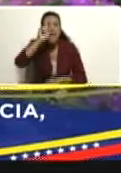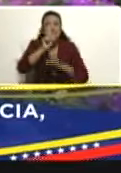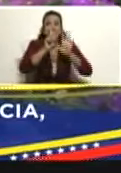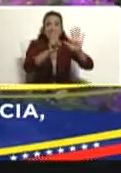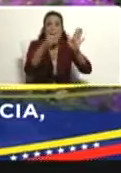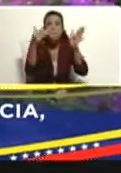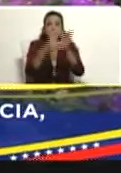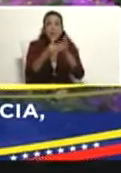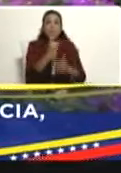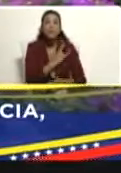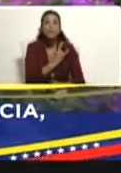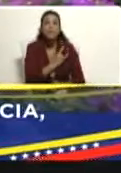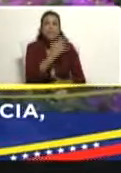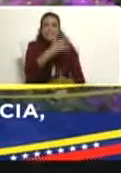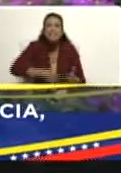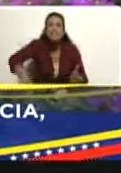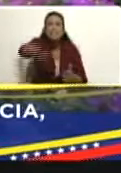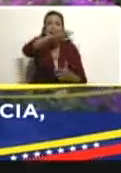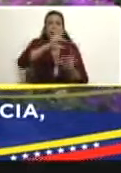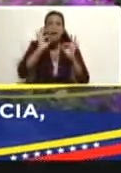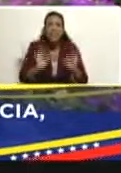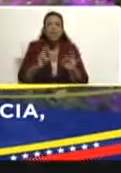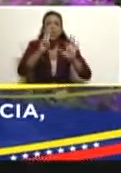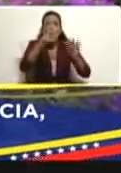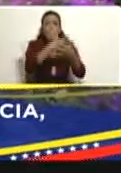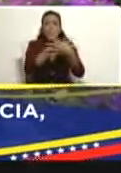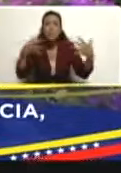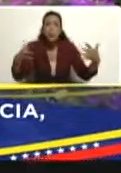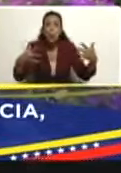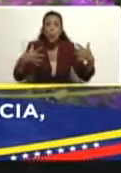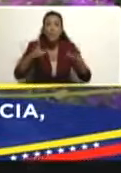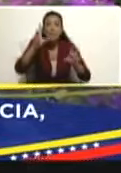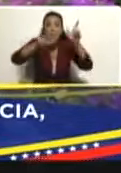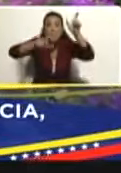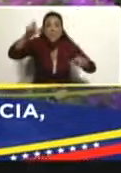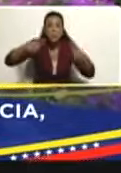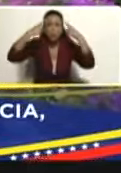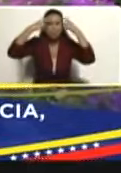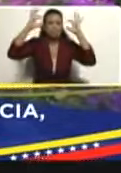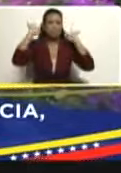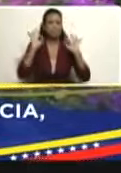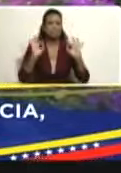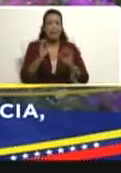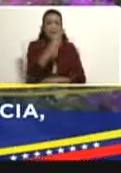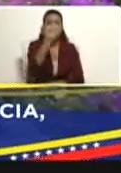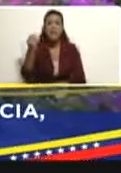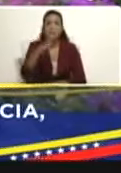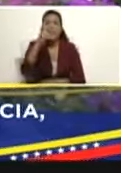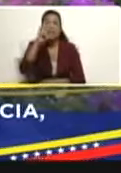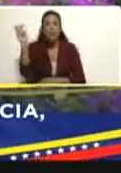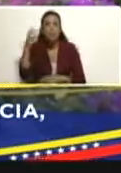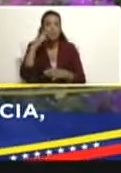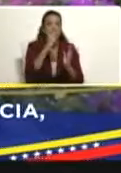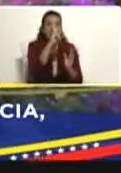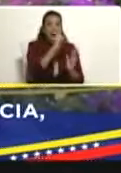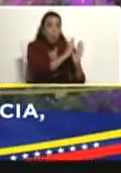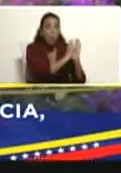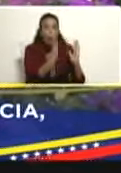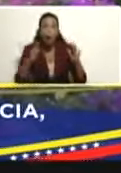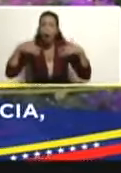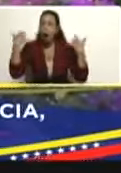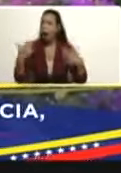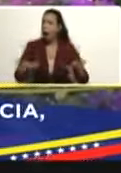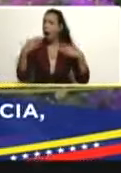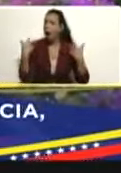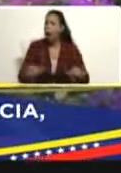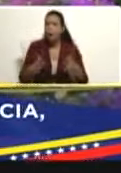6.000 universidades en la región y más de 2 millones de científicos y científicas al 2030. Este centro de investigación, presidente,